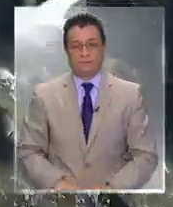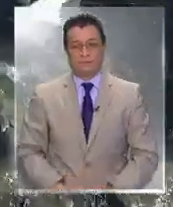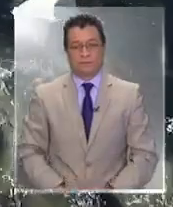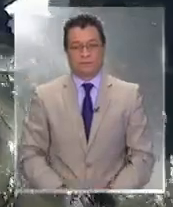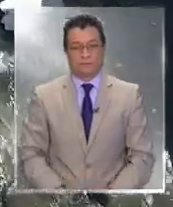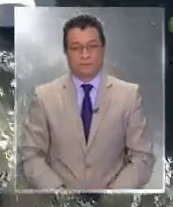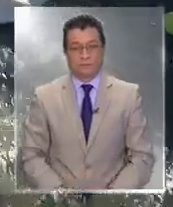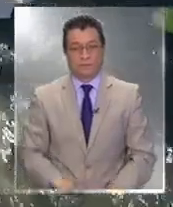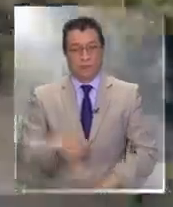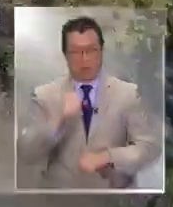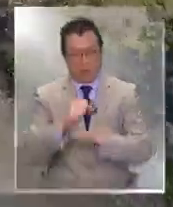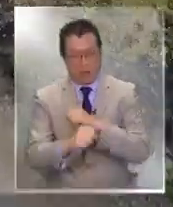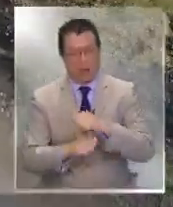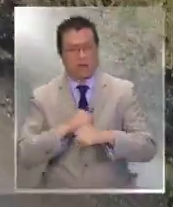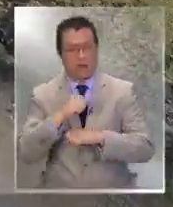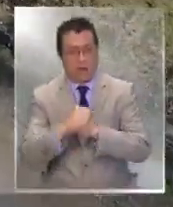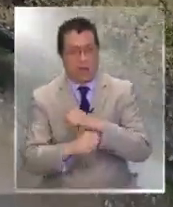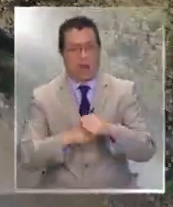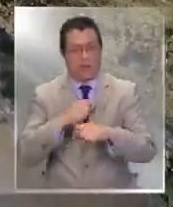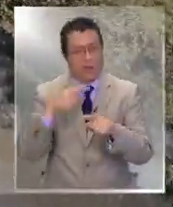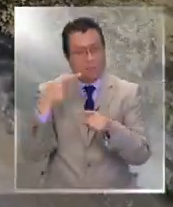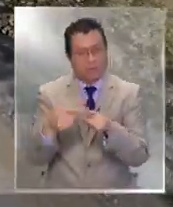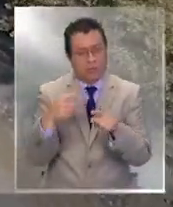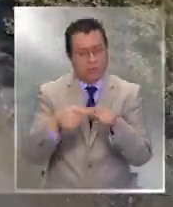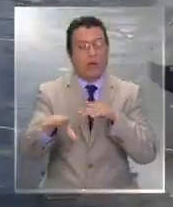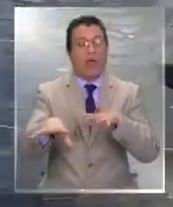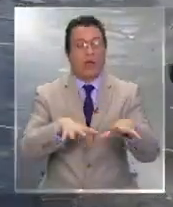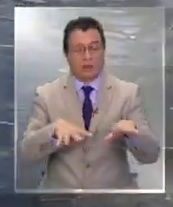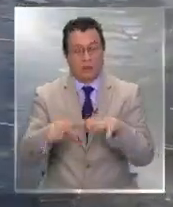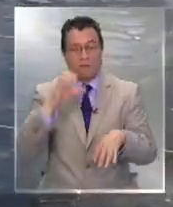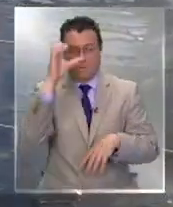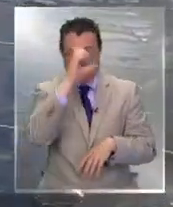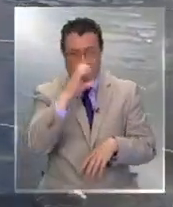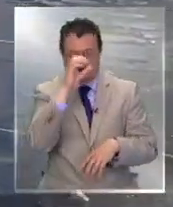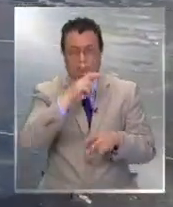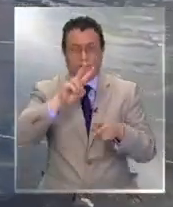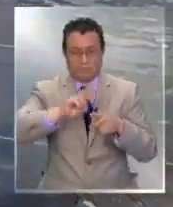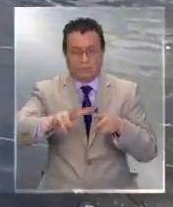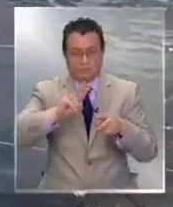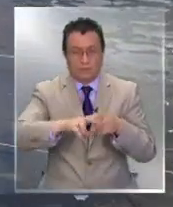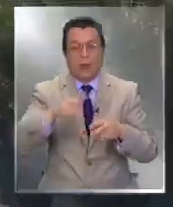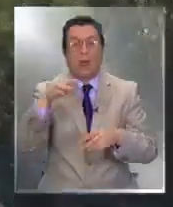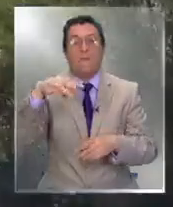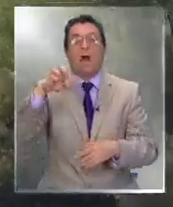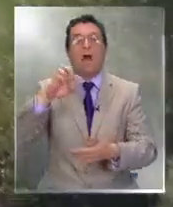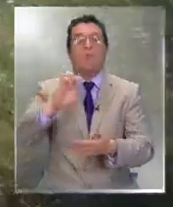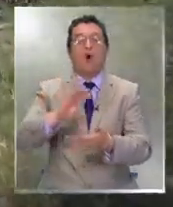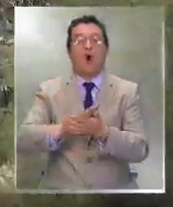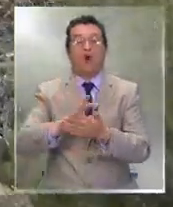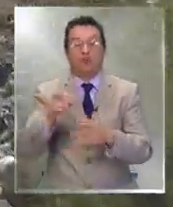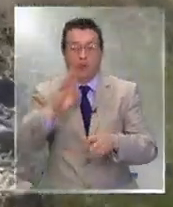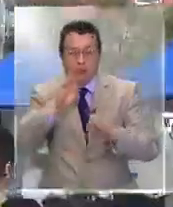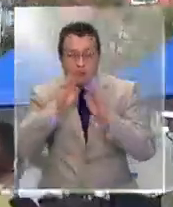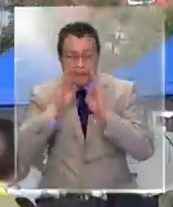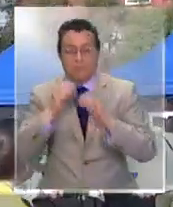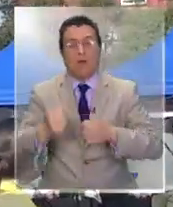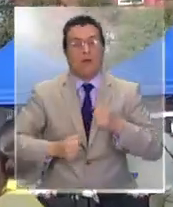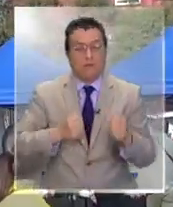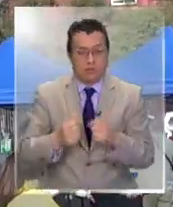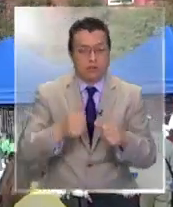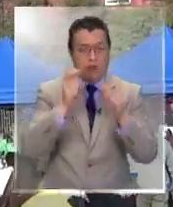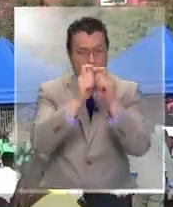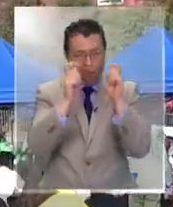A lo largo de los años son distintas las actividades que se han realizado buscando recuperar la ribera del Mapocho. Corridas deportivas, campañas de